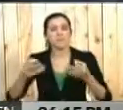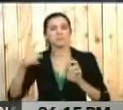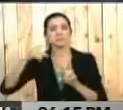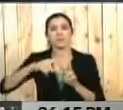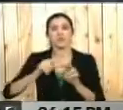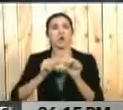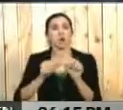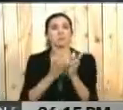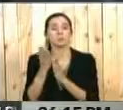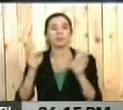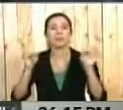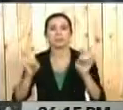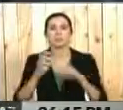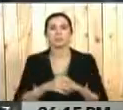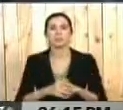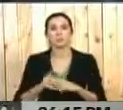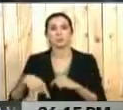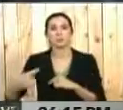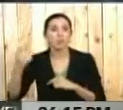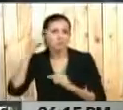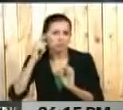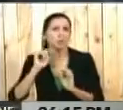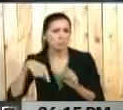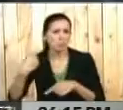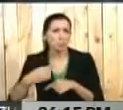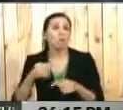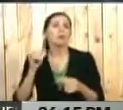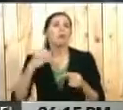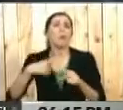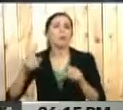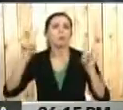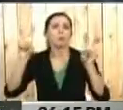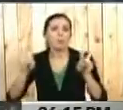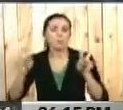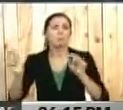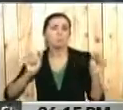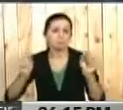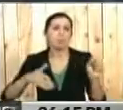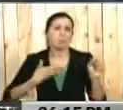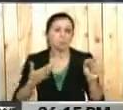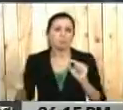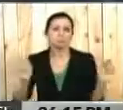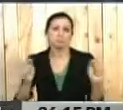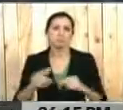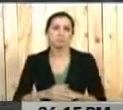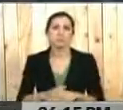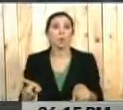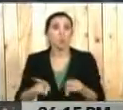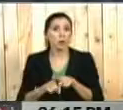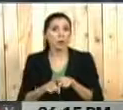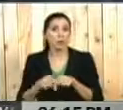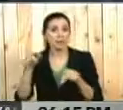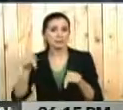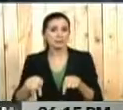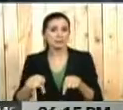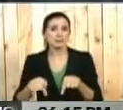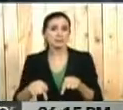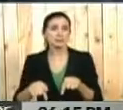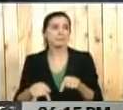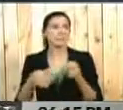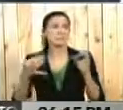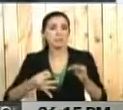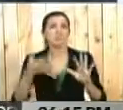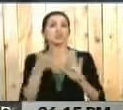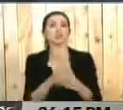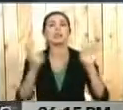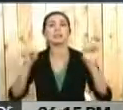que seguir hablando de estos temas, claro, seguramente que en los próximos días. Vendrán otras polémicas, otras controversias, y como se producen en el marco de la Constitución,